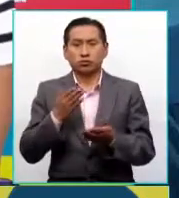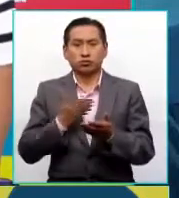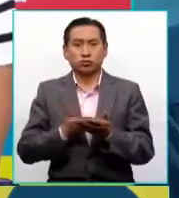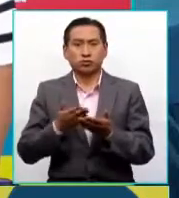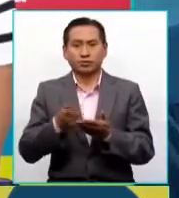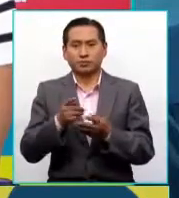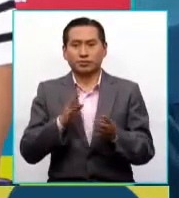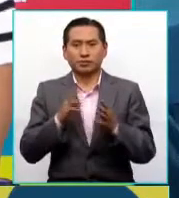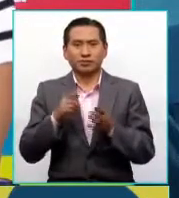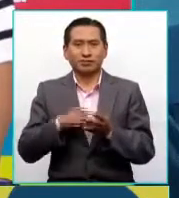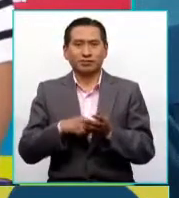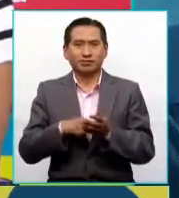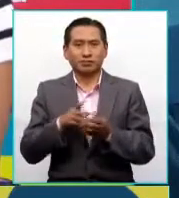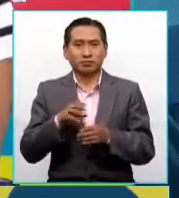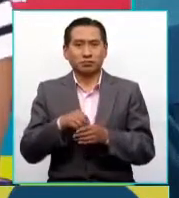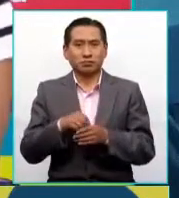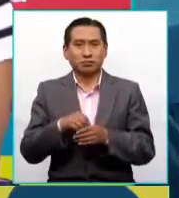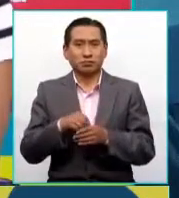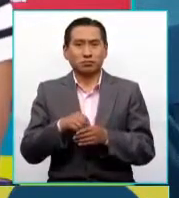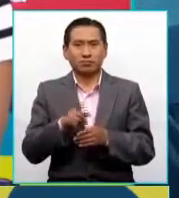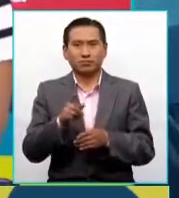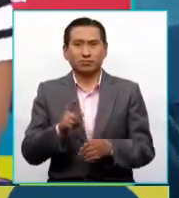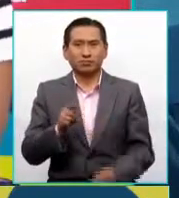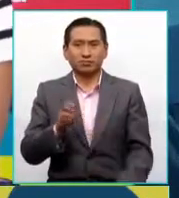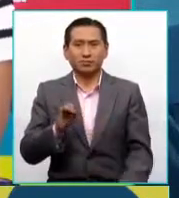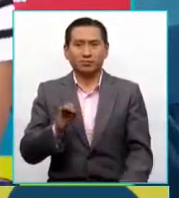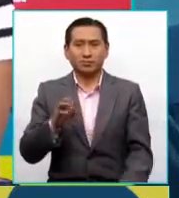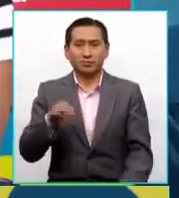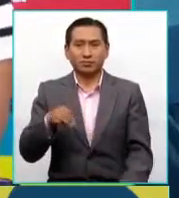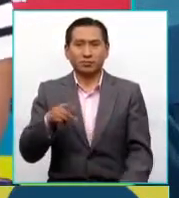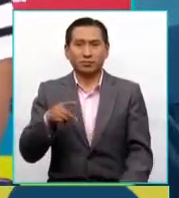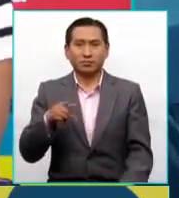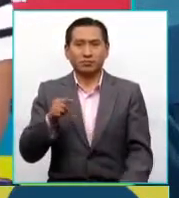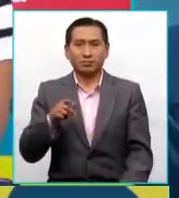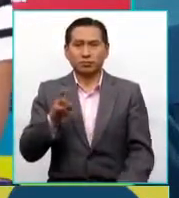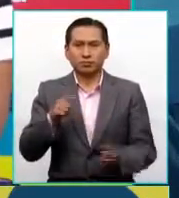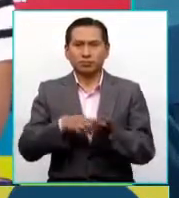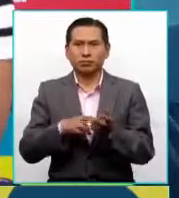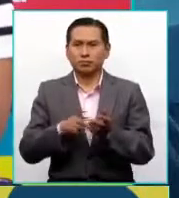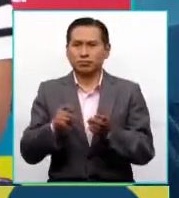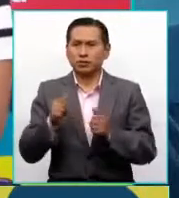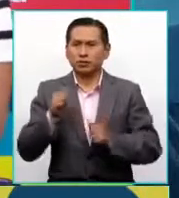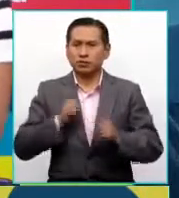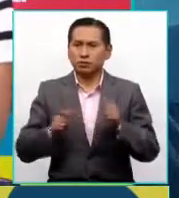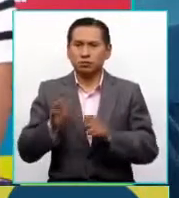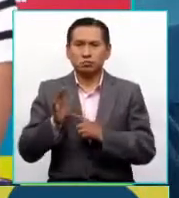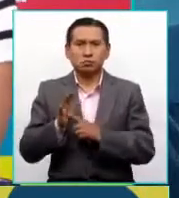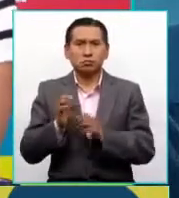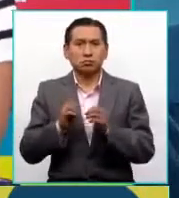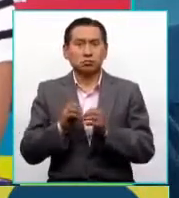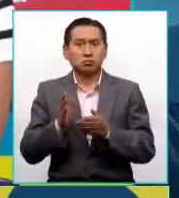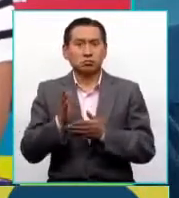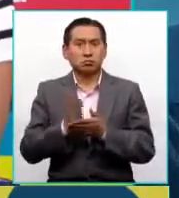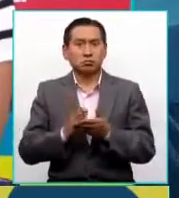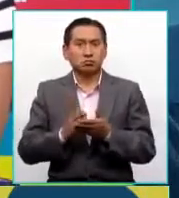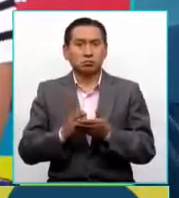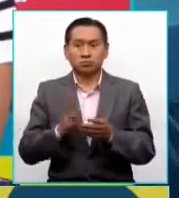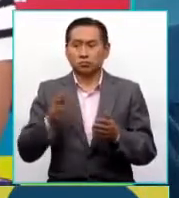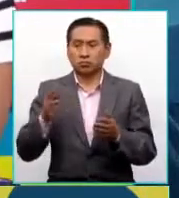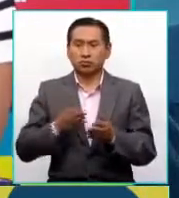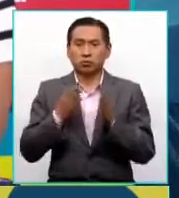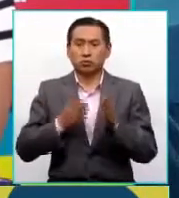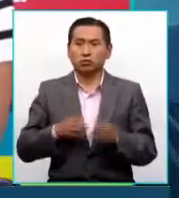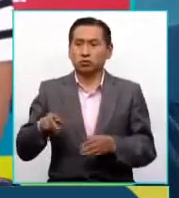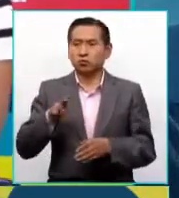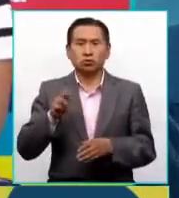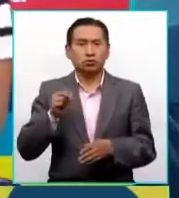de la que nos hablas en Tímpana, nos encontramos también con cierto espacio de actuación, con cierto espacio de puesta en escena. No todos los músicos